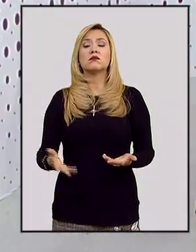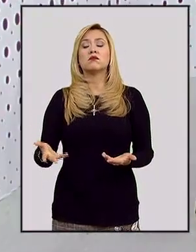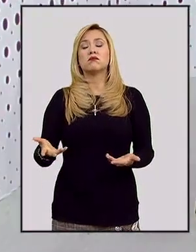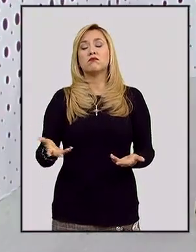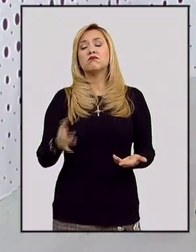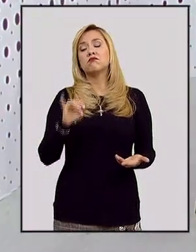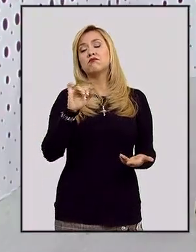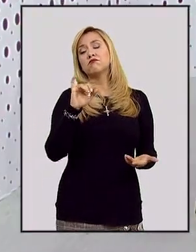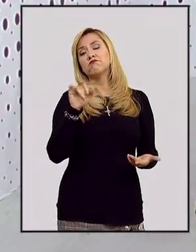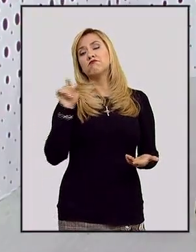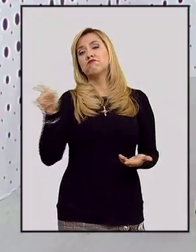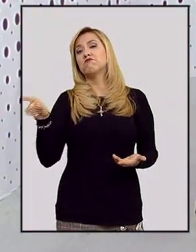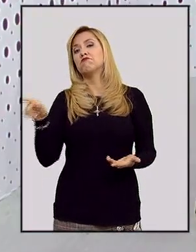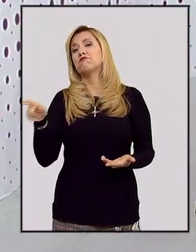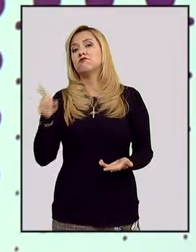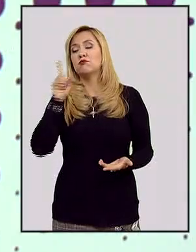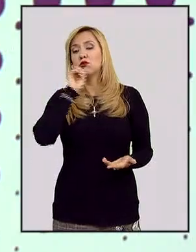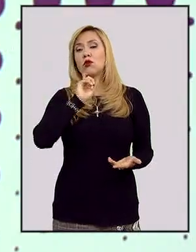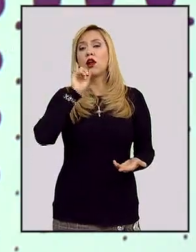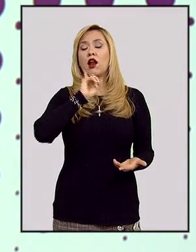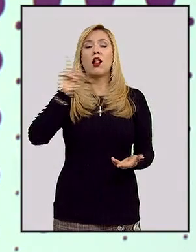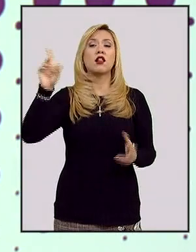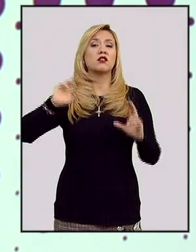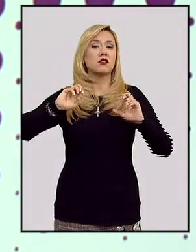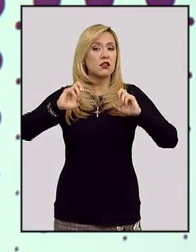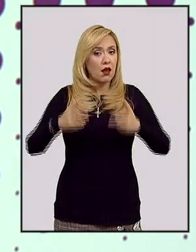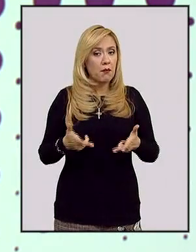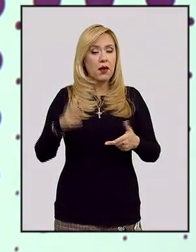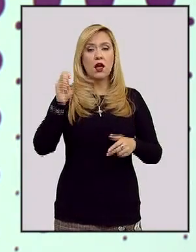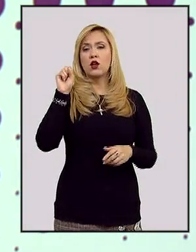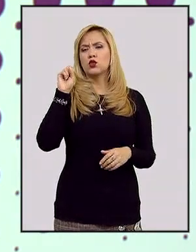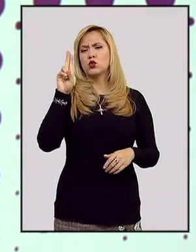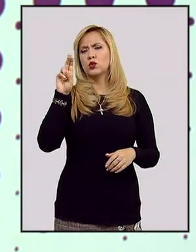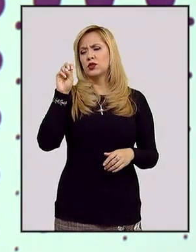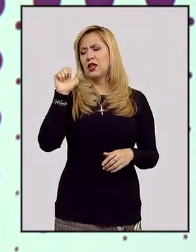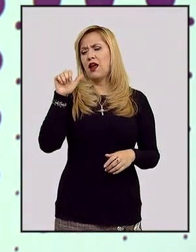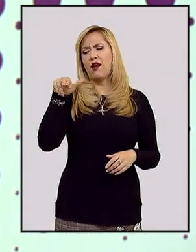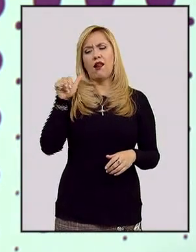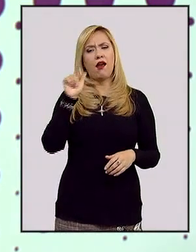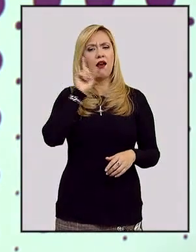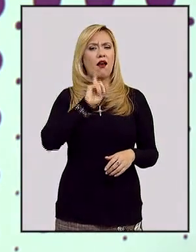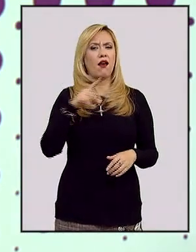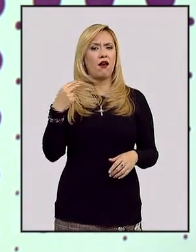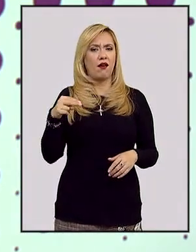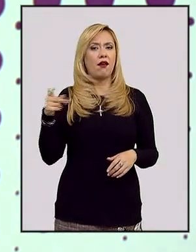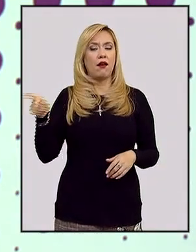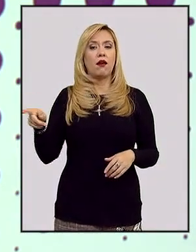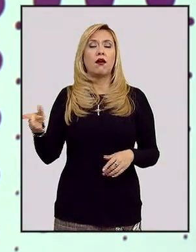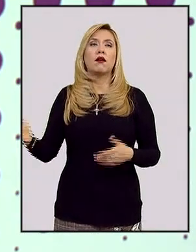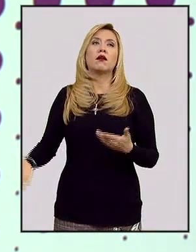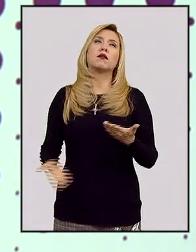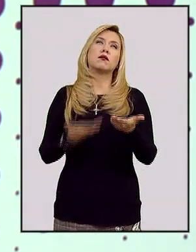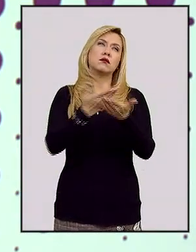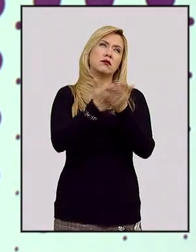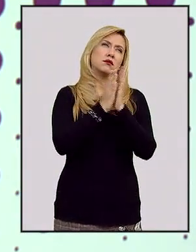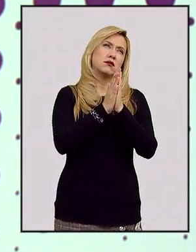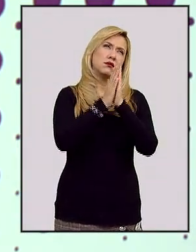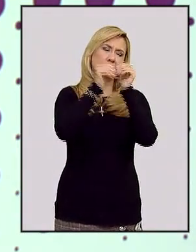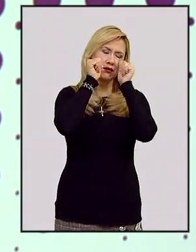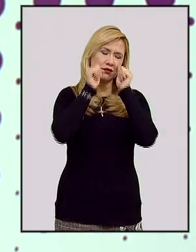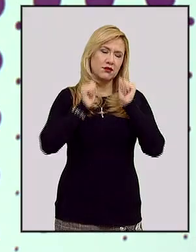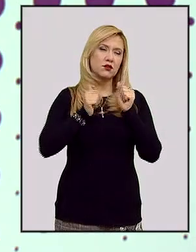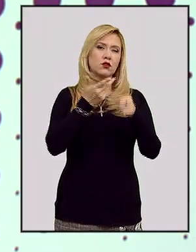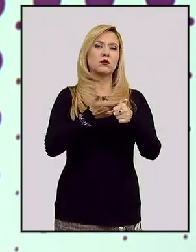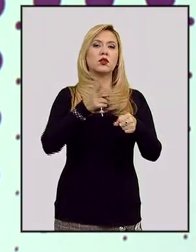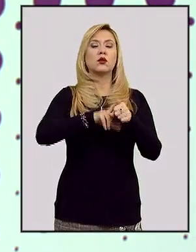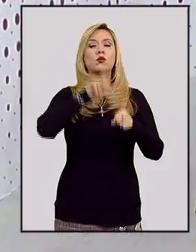en el caso de Susana, también una mujer en Chiapas, que cuando llegó a solicitar la atención en el Hospital de la Mujer